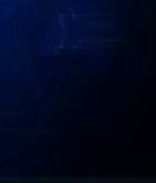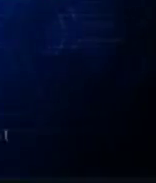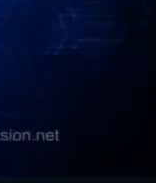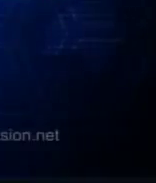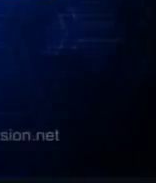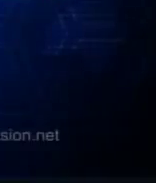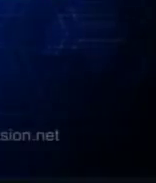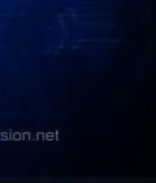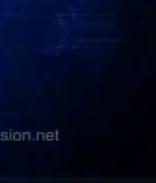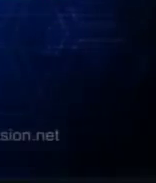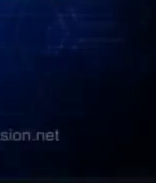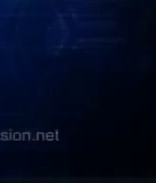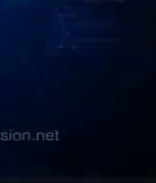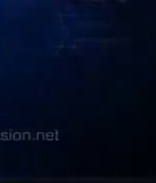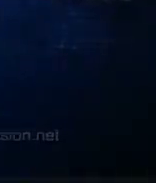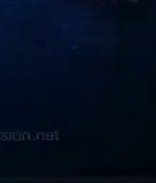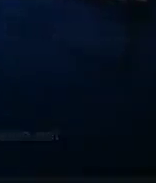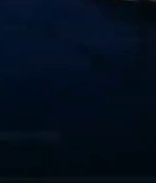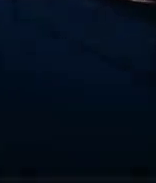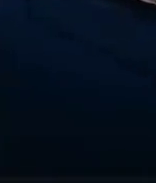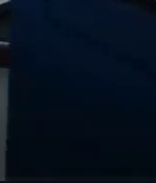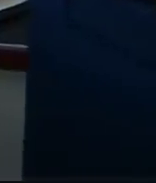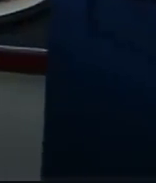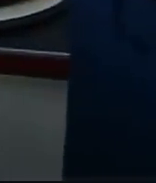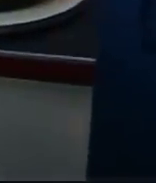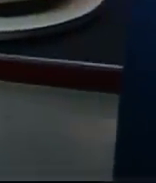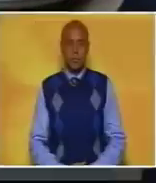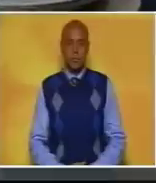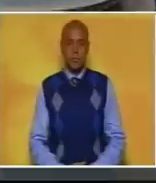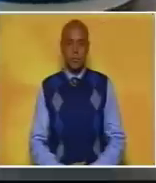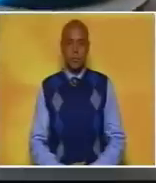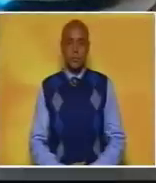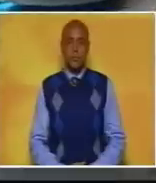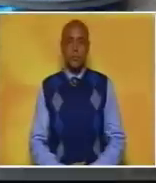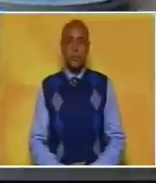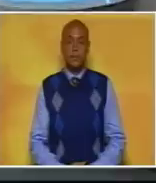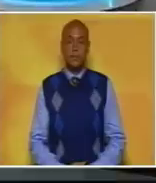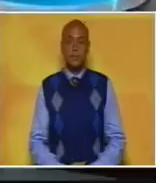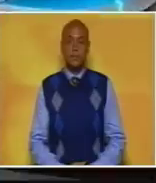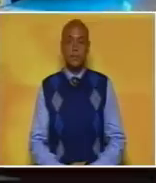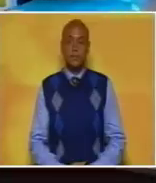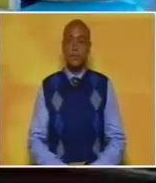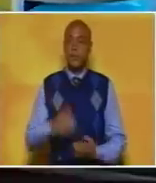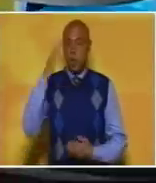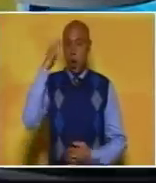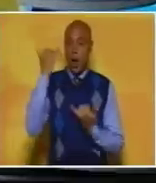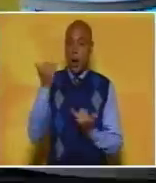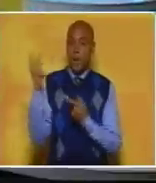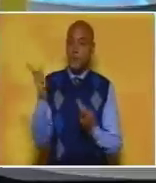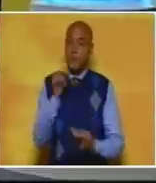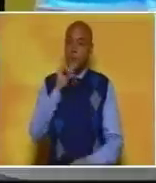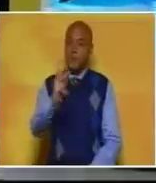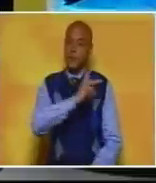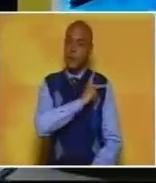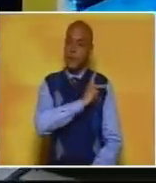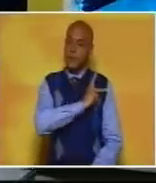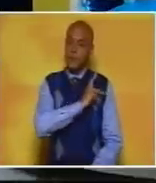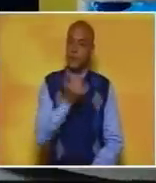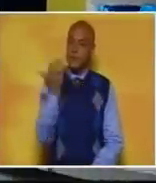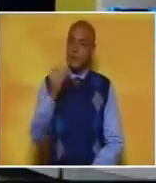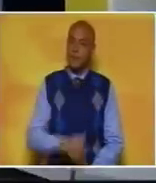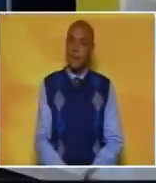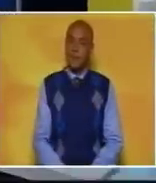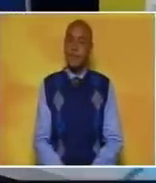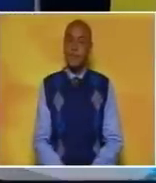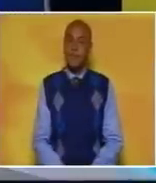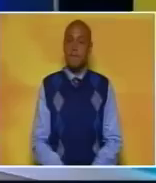Noticiero Venevisión. Información justa y balanceada. Hola, ¿qué tal? Bienvenidos a la emisión meridiana de su noticiero